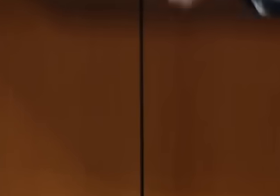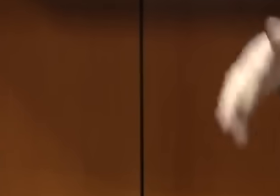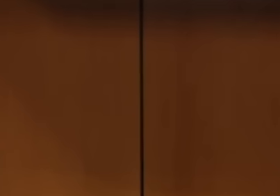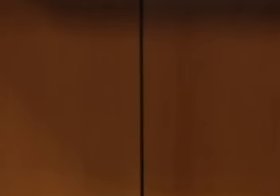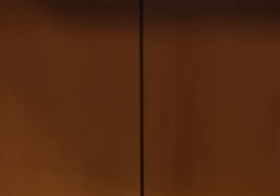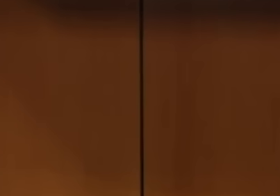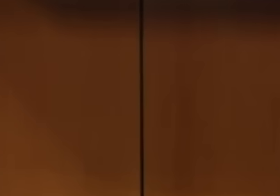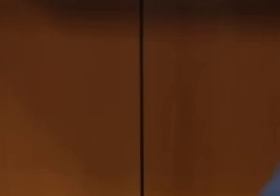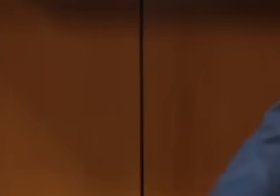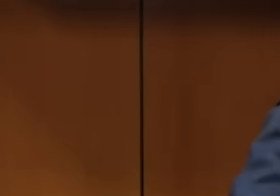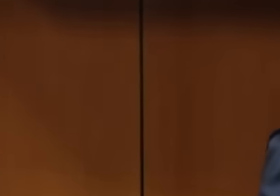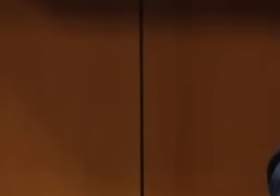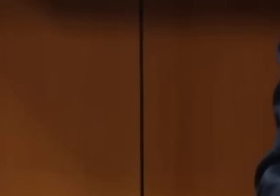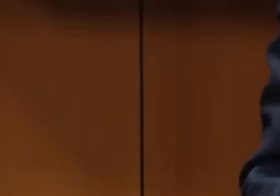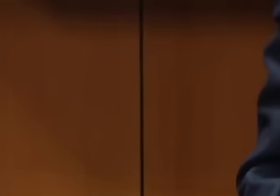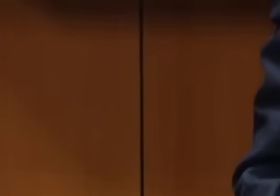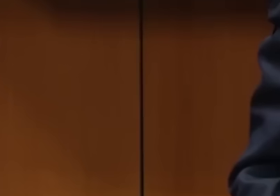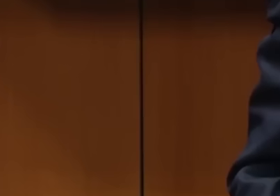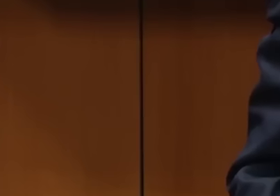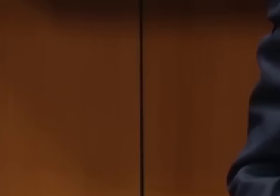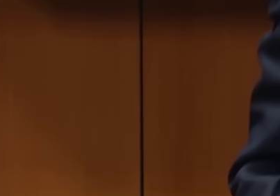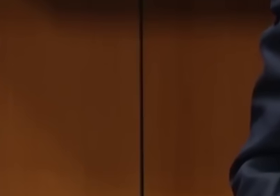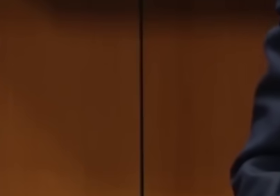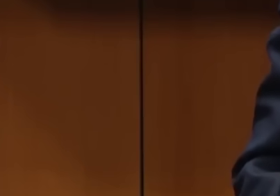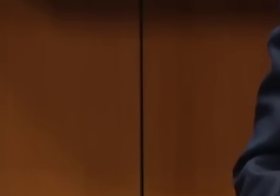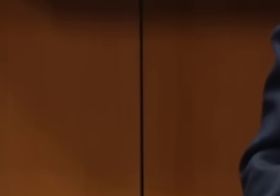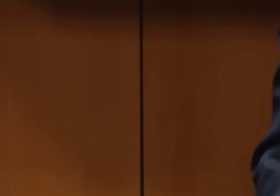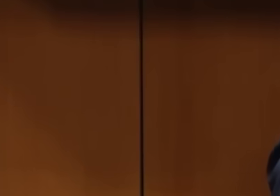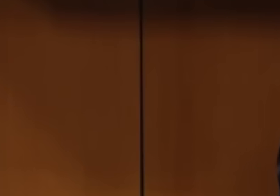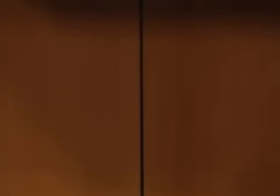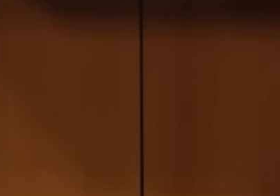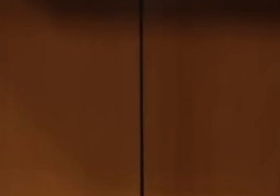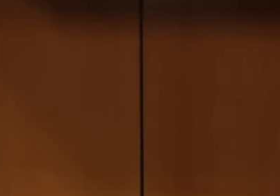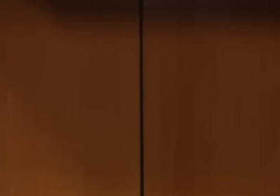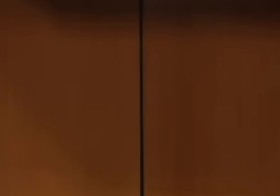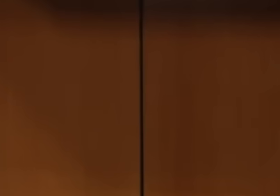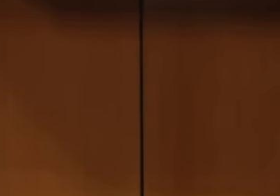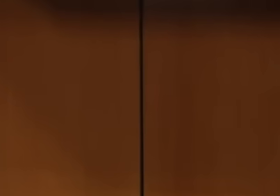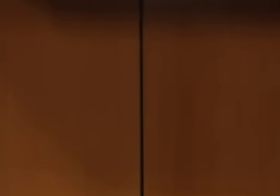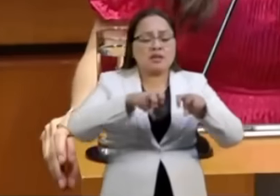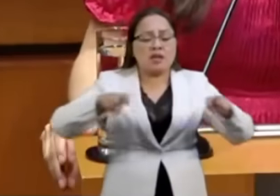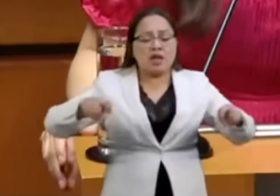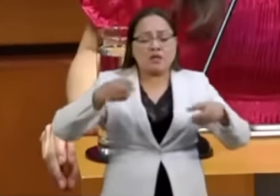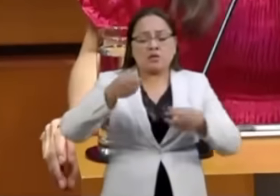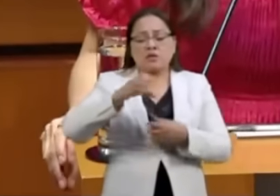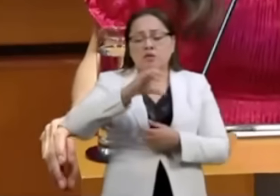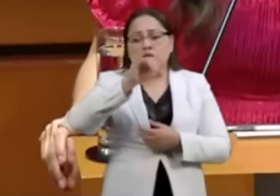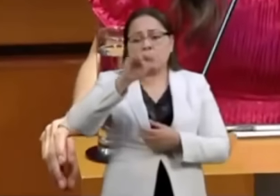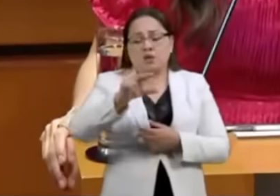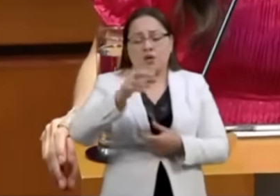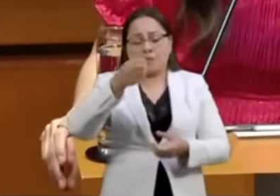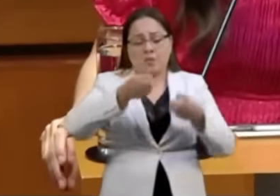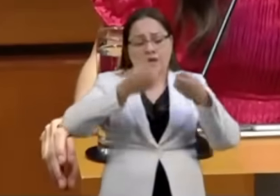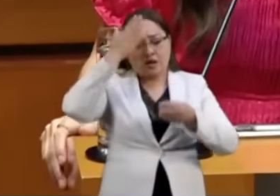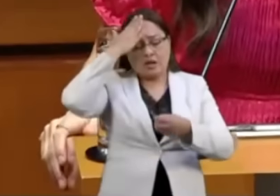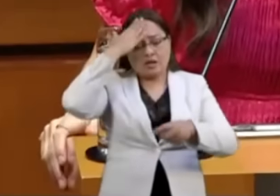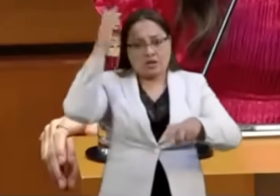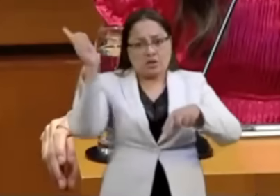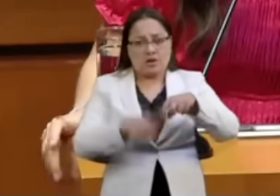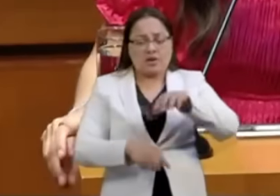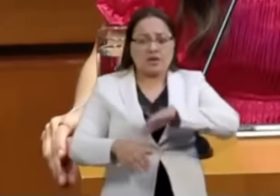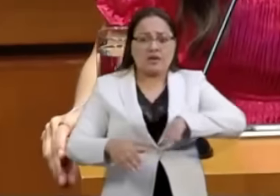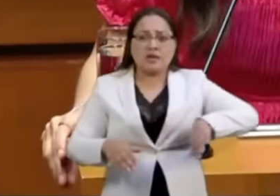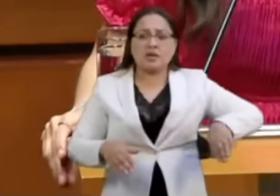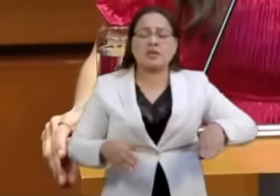se queja, saca un artículo en una revista que ustedes no han podido aniquilar. Hoy viene a dolerse de